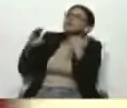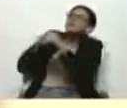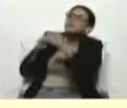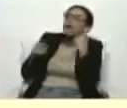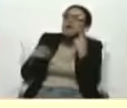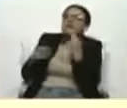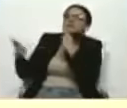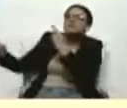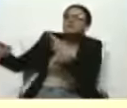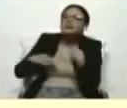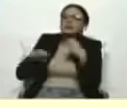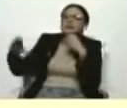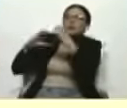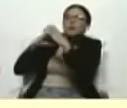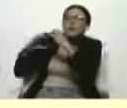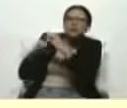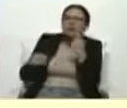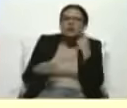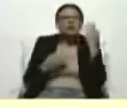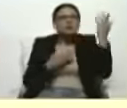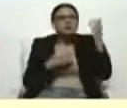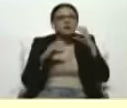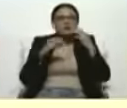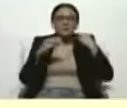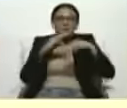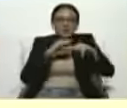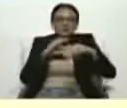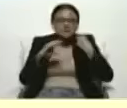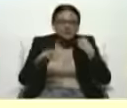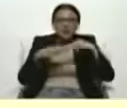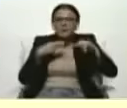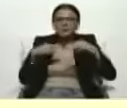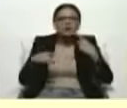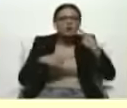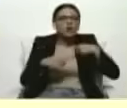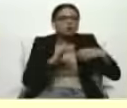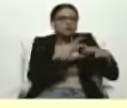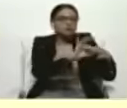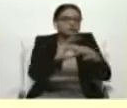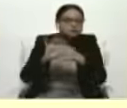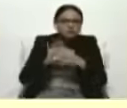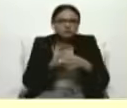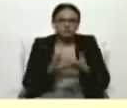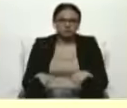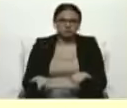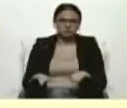Parejo, con las limitaciones propias,